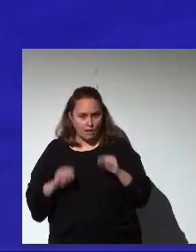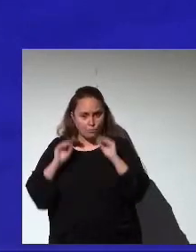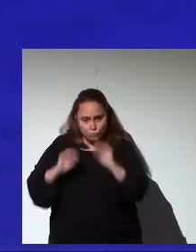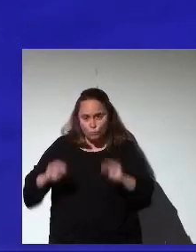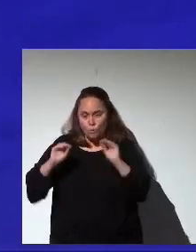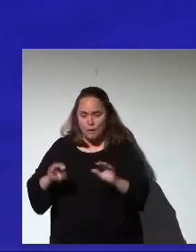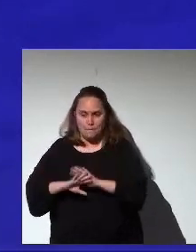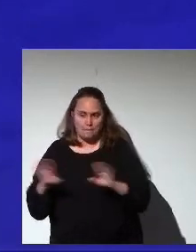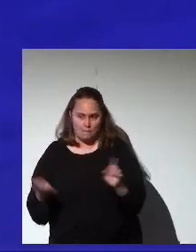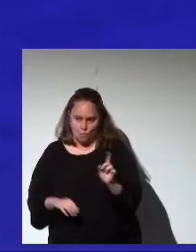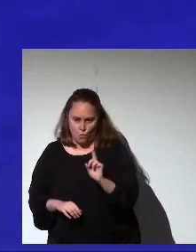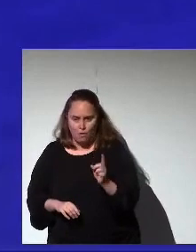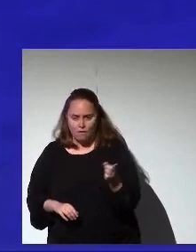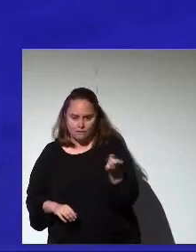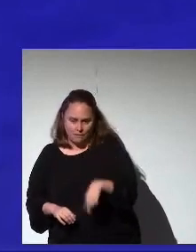una formación